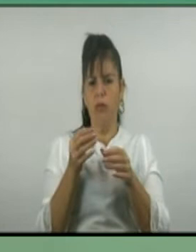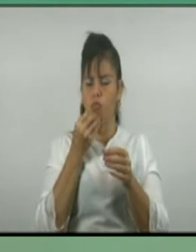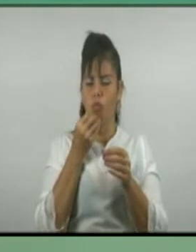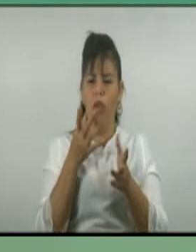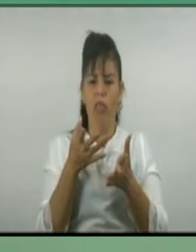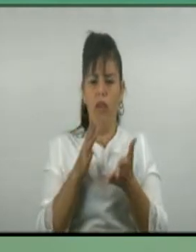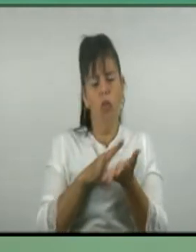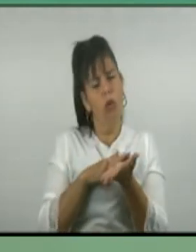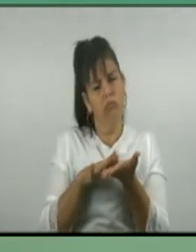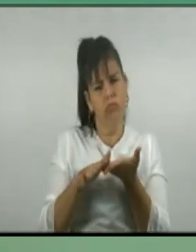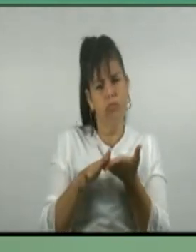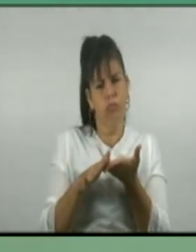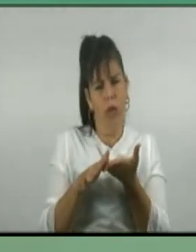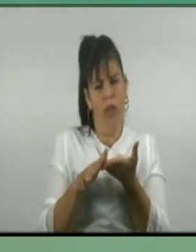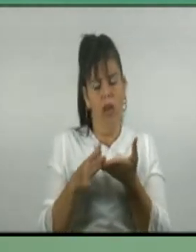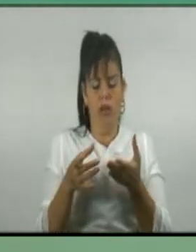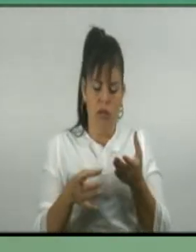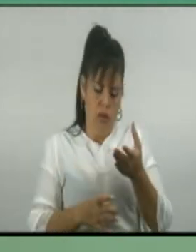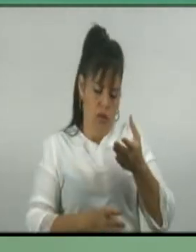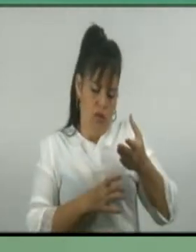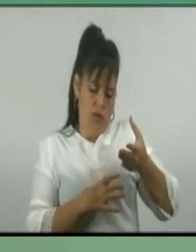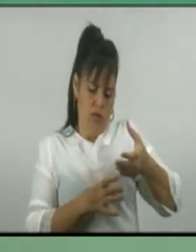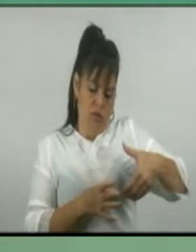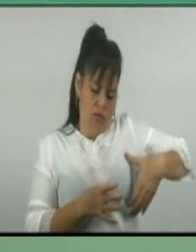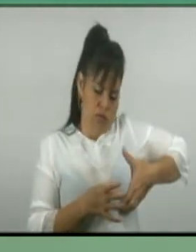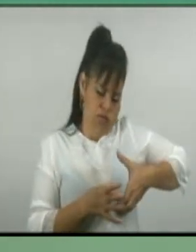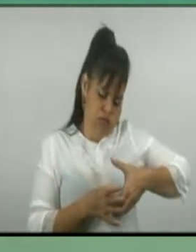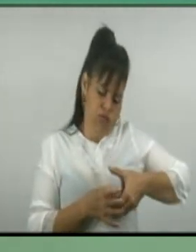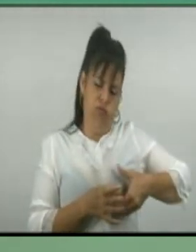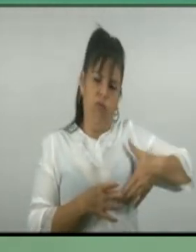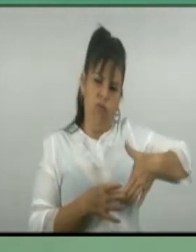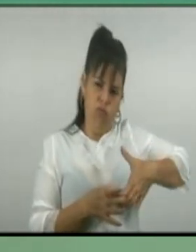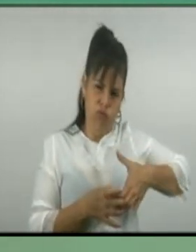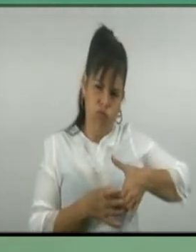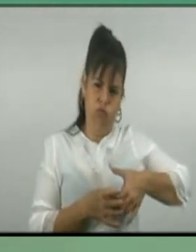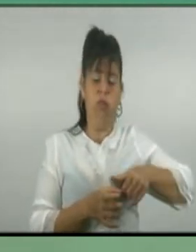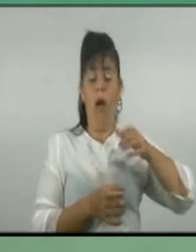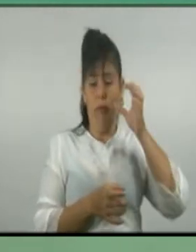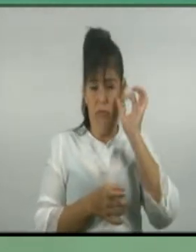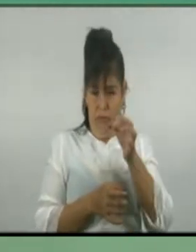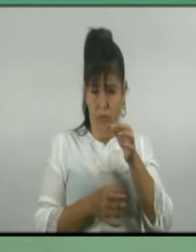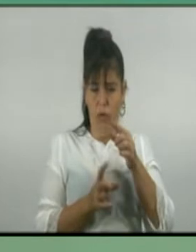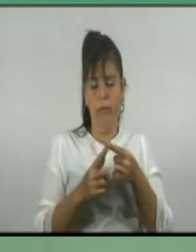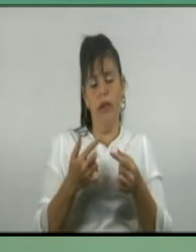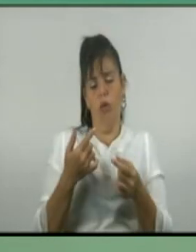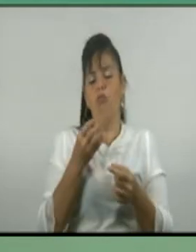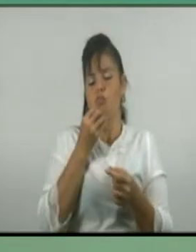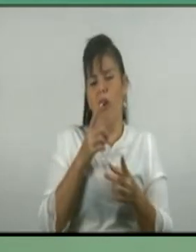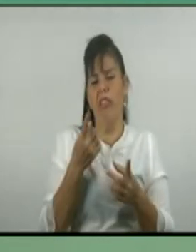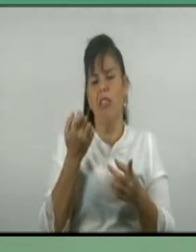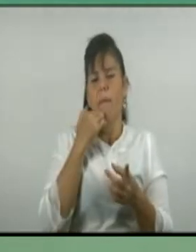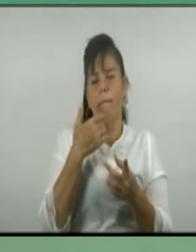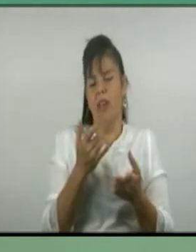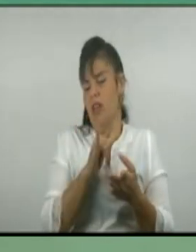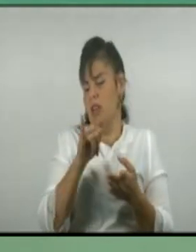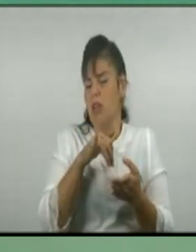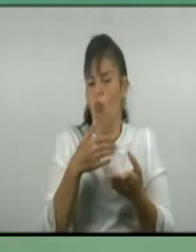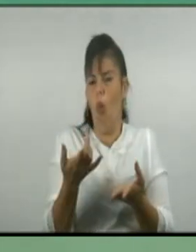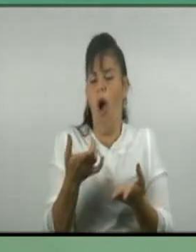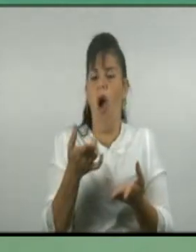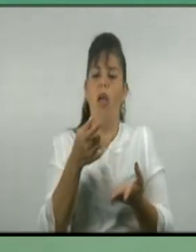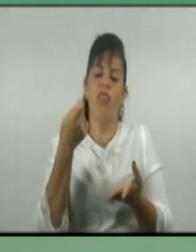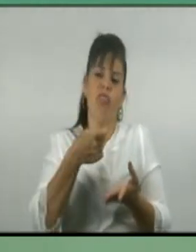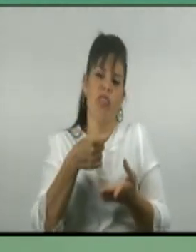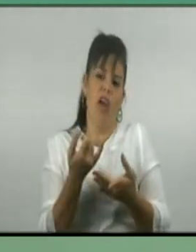supuesto colectar la leche materna de la mejor manera pero también tiene que reunir el requisito de poder